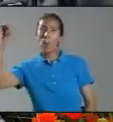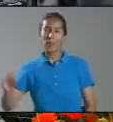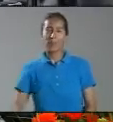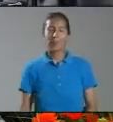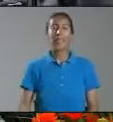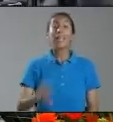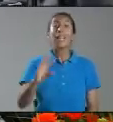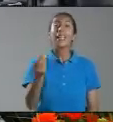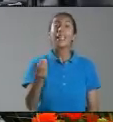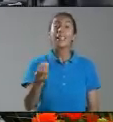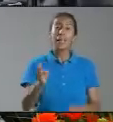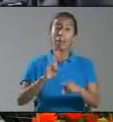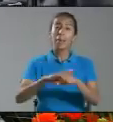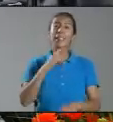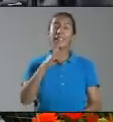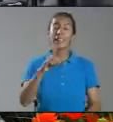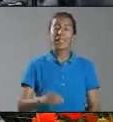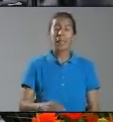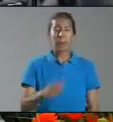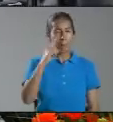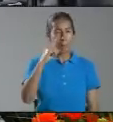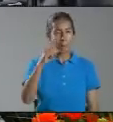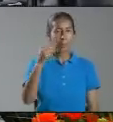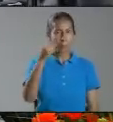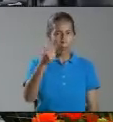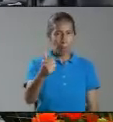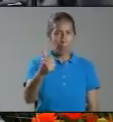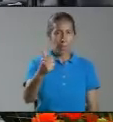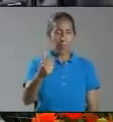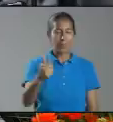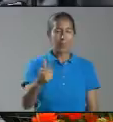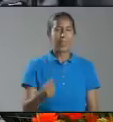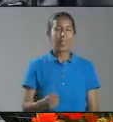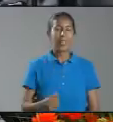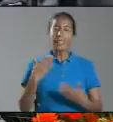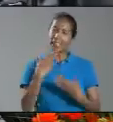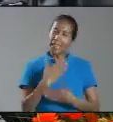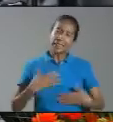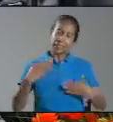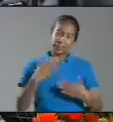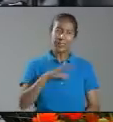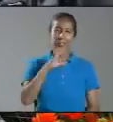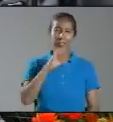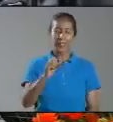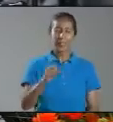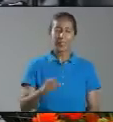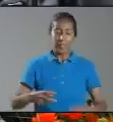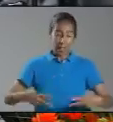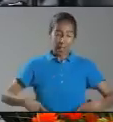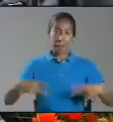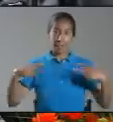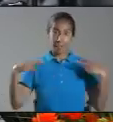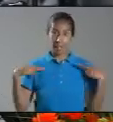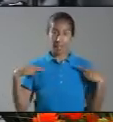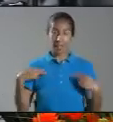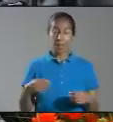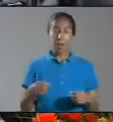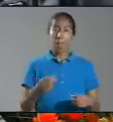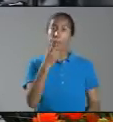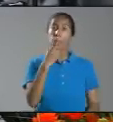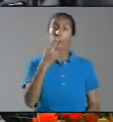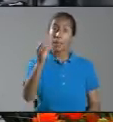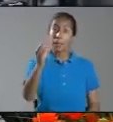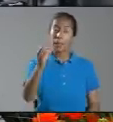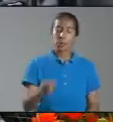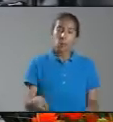¿Y qué más dice? Mirad cuán bueno y cuán delicioso es habitar los hermanos juntos en